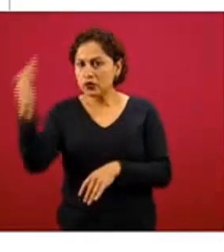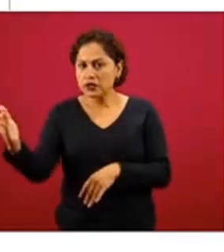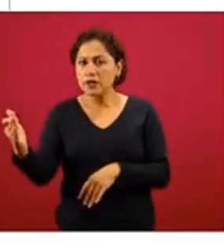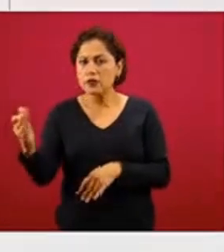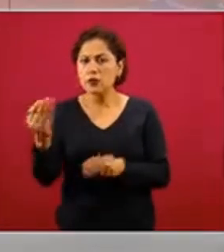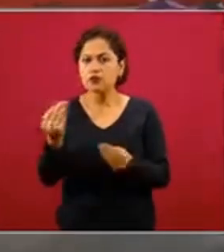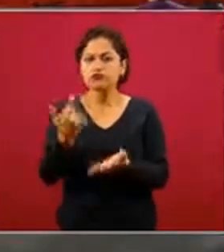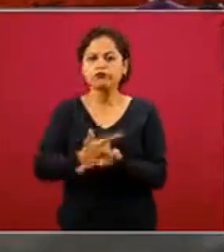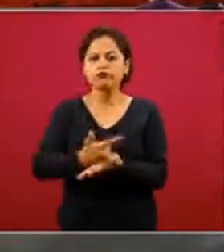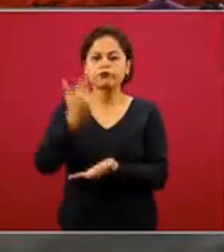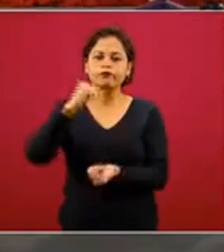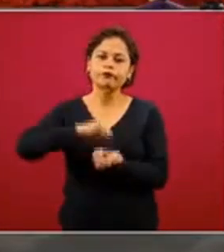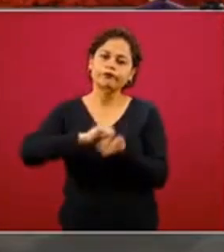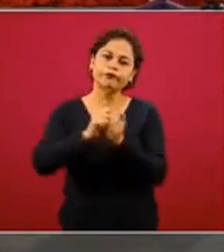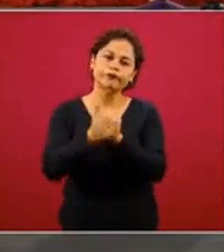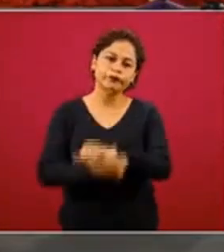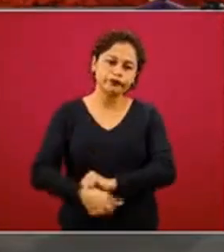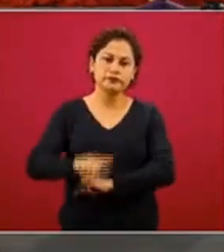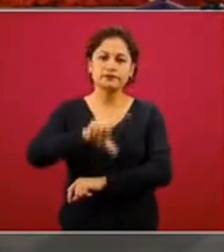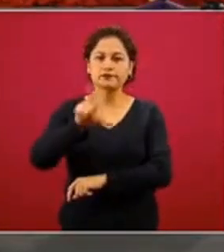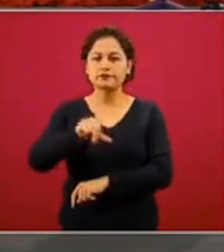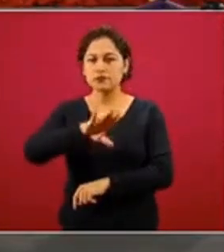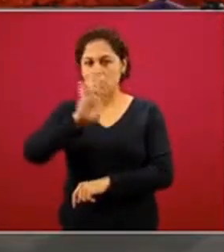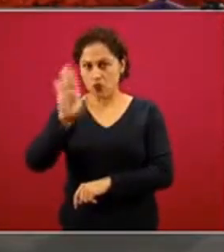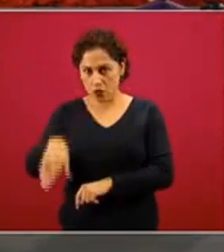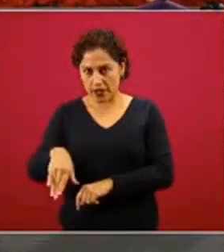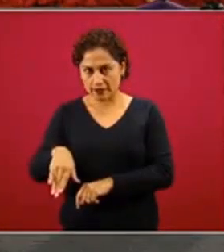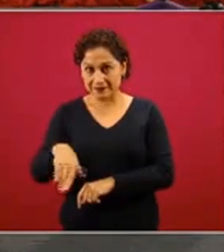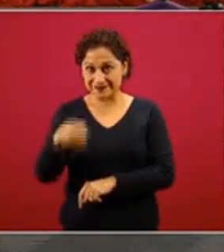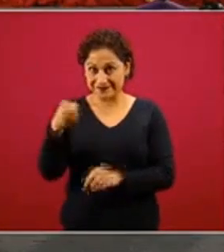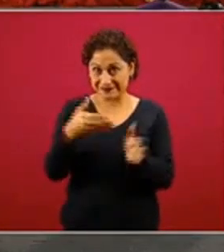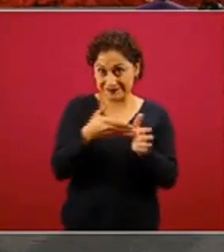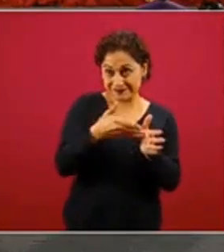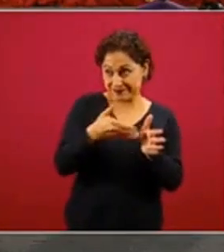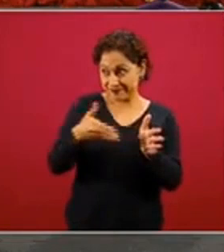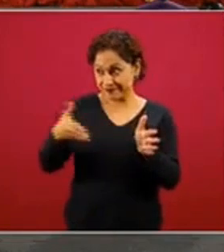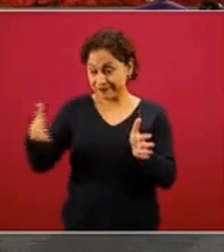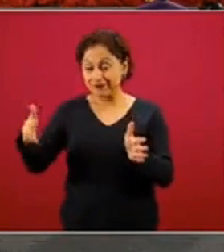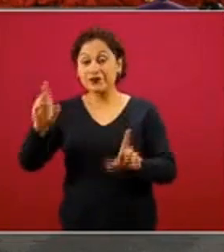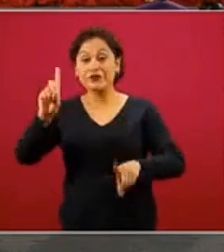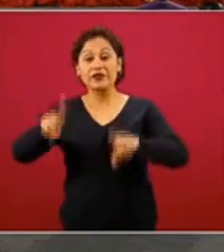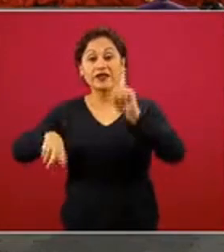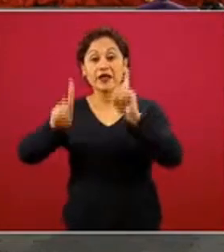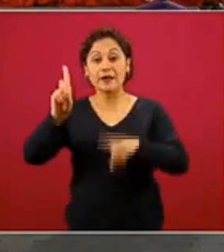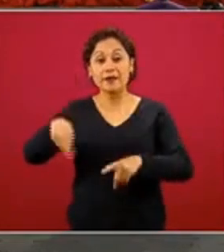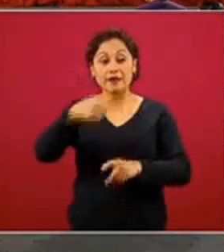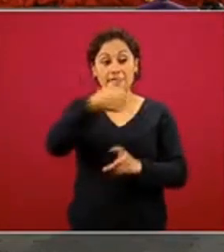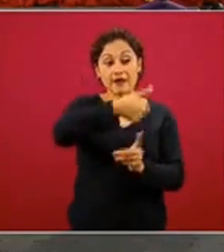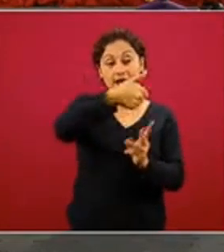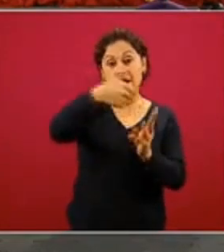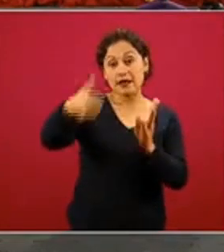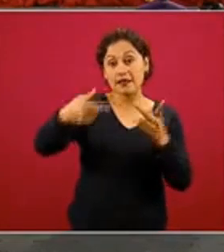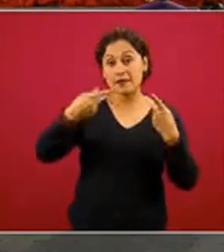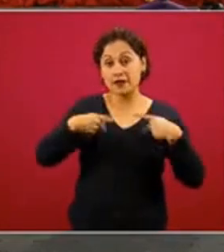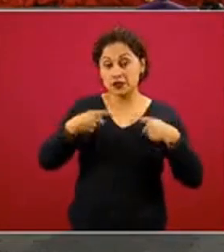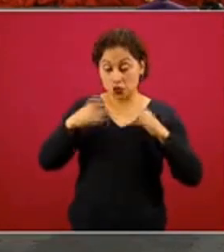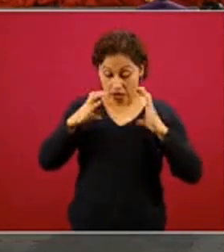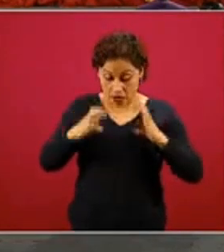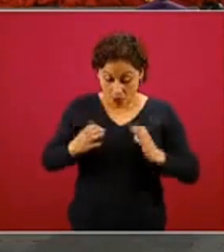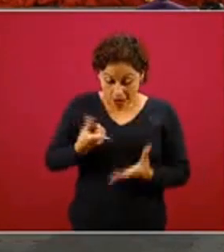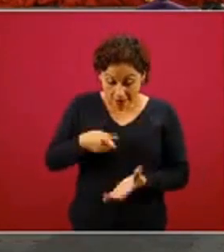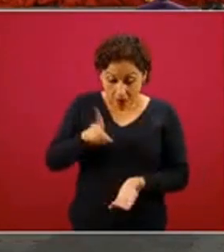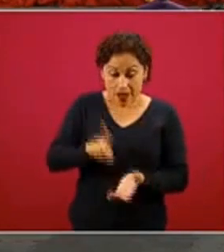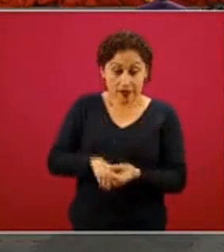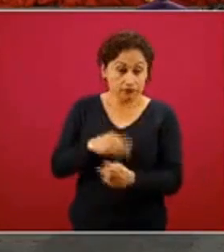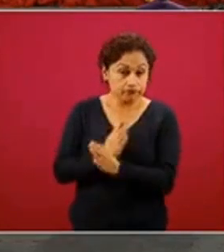Esto nos lleva a entender cómo el virus maneja el fenotipo de expresión